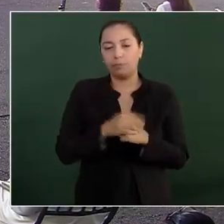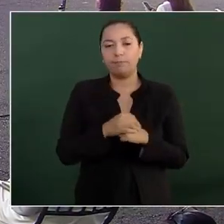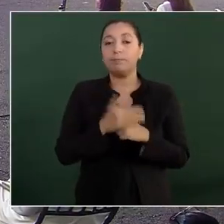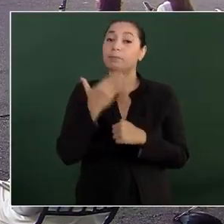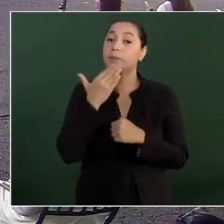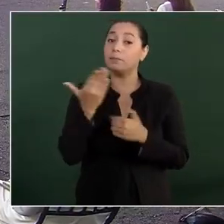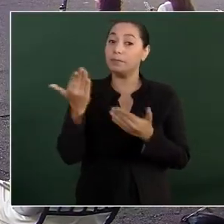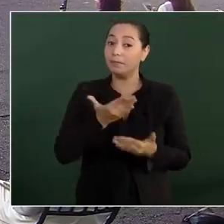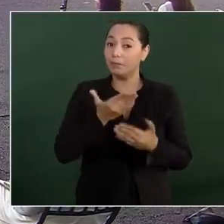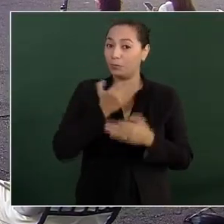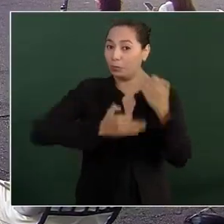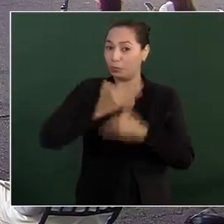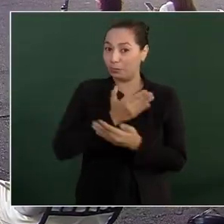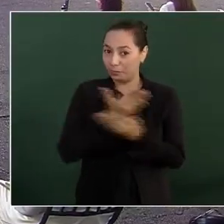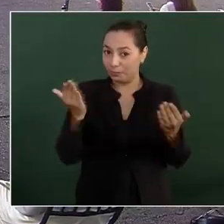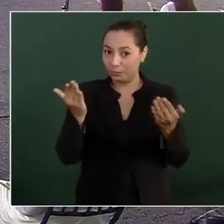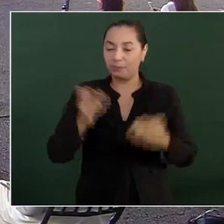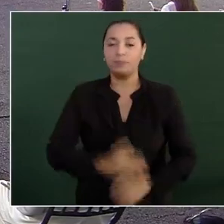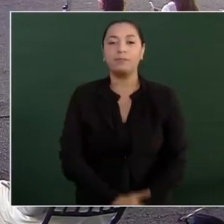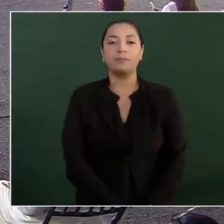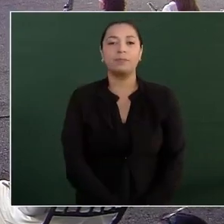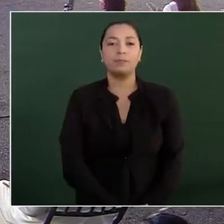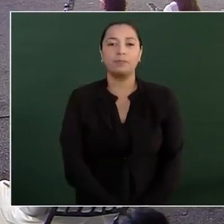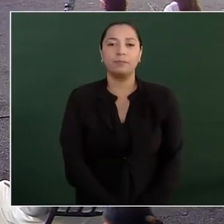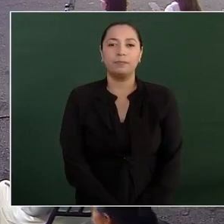gracias, abogado.